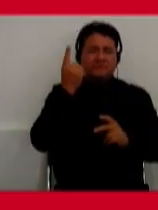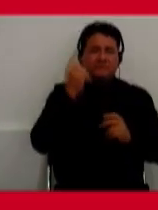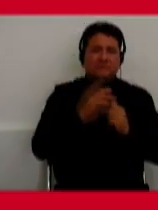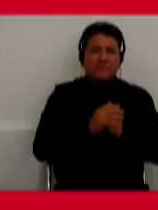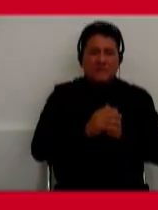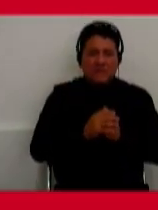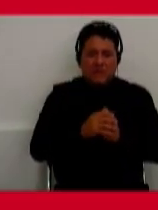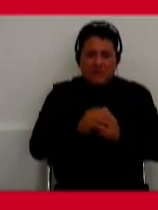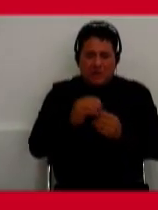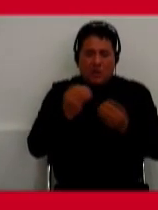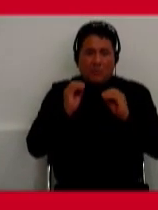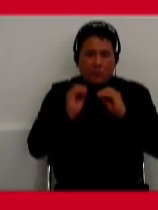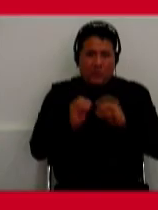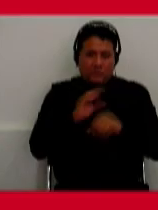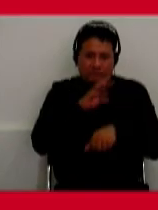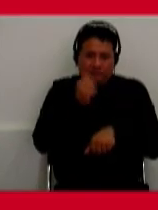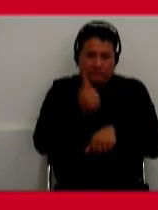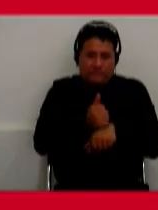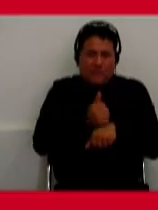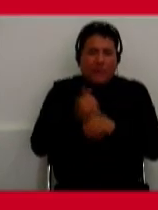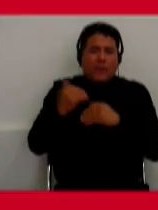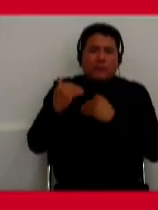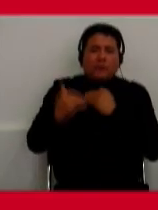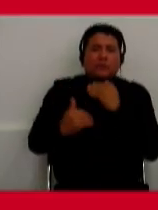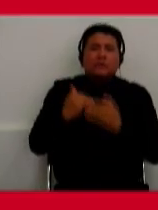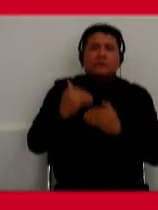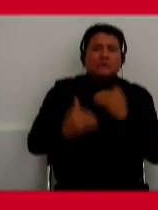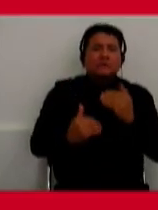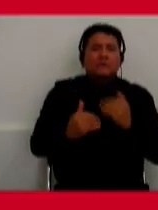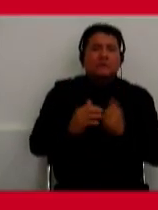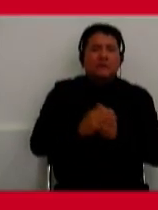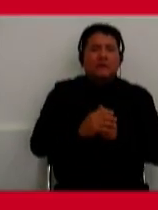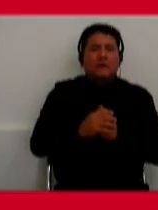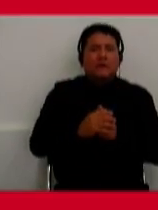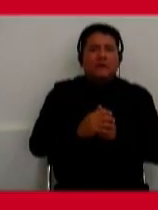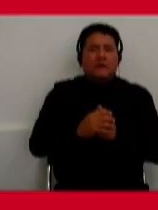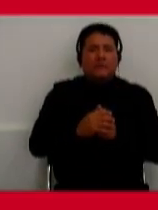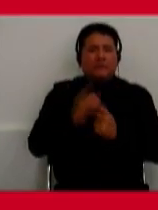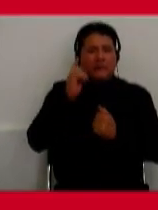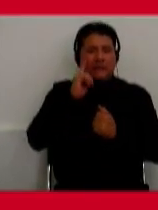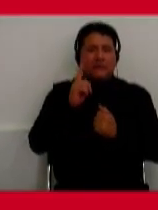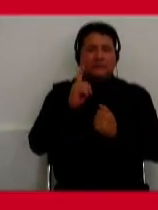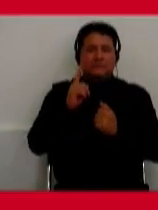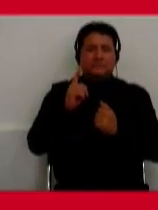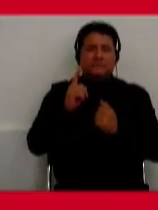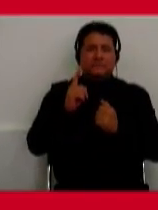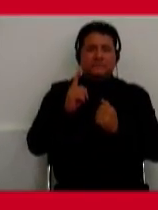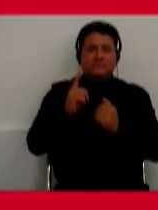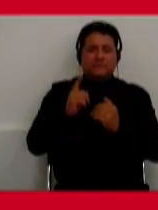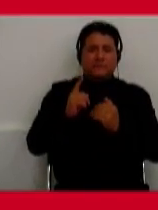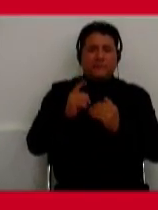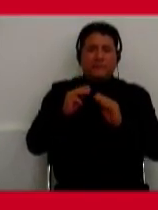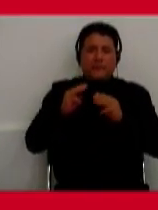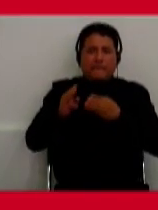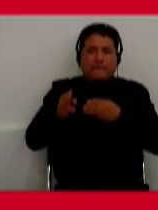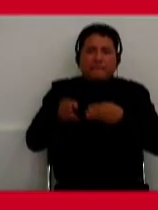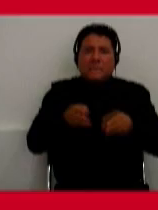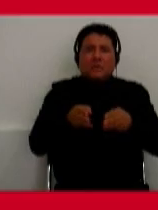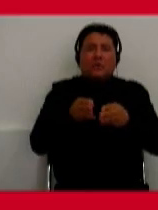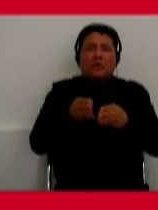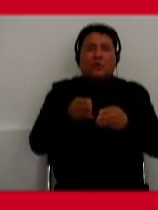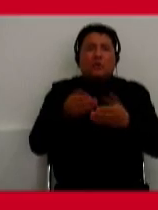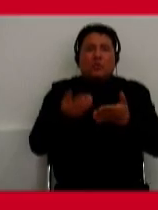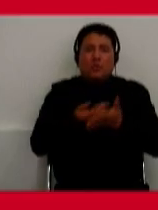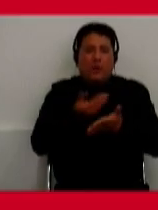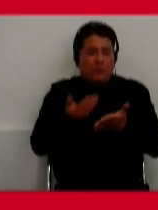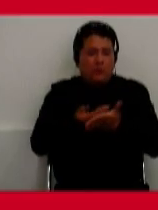of Assets, LOA, en Unidad Minera San Gabriel a través del método innovador Underhand Drift and Fill, que es un método que ya se viene